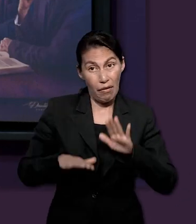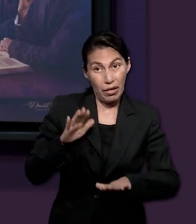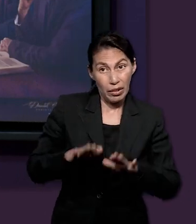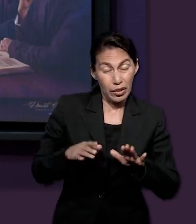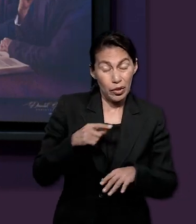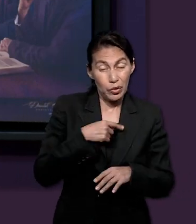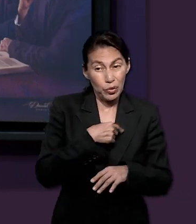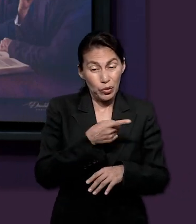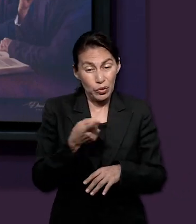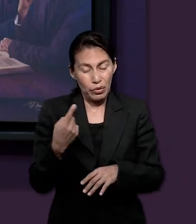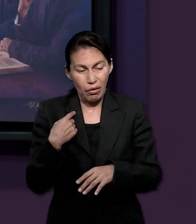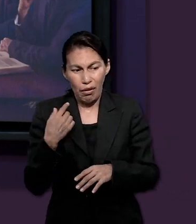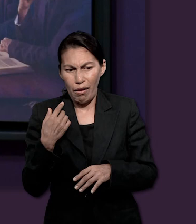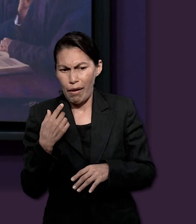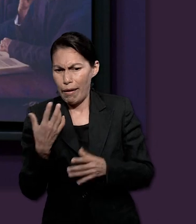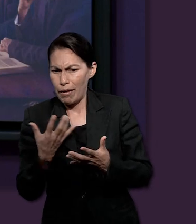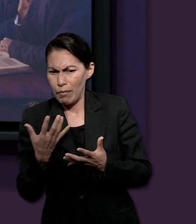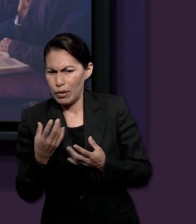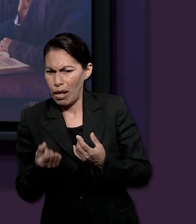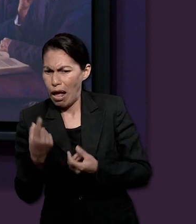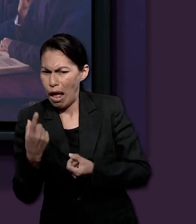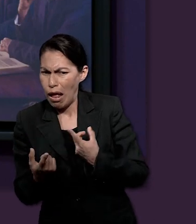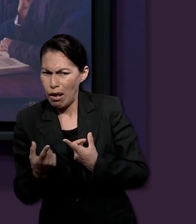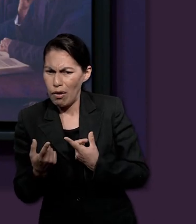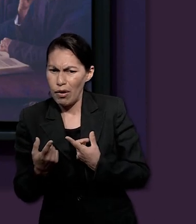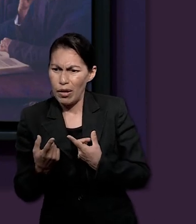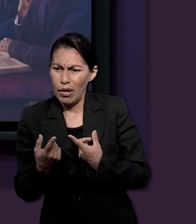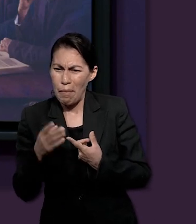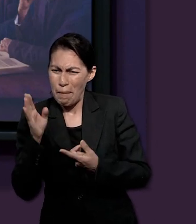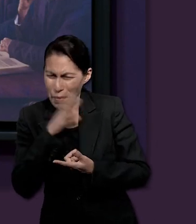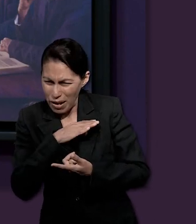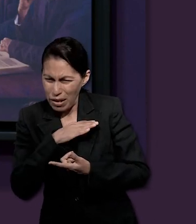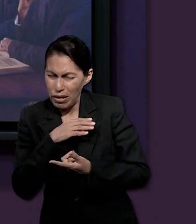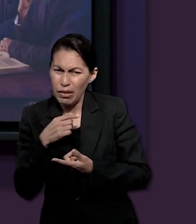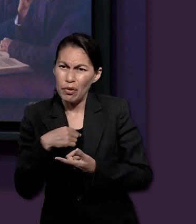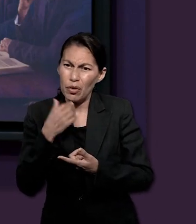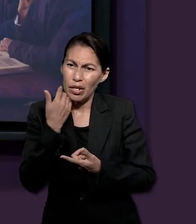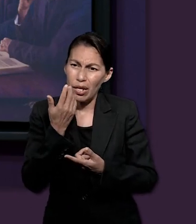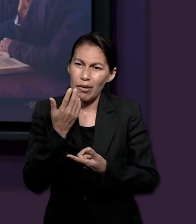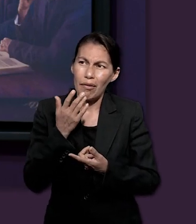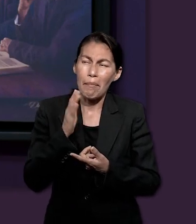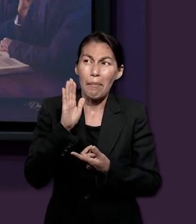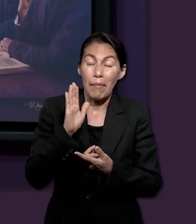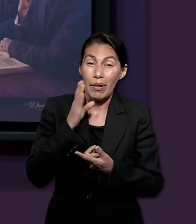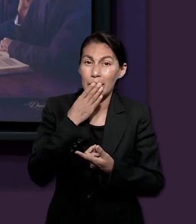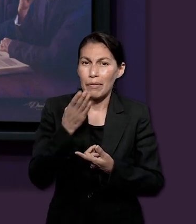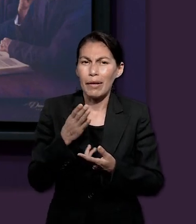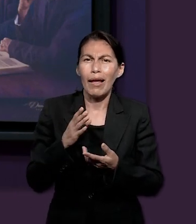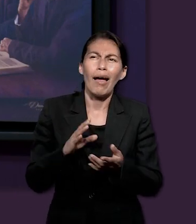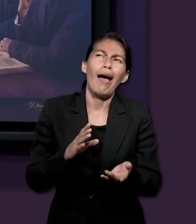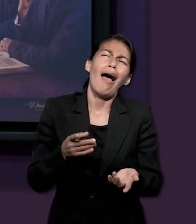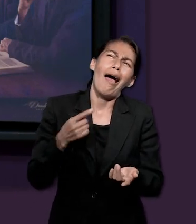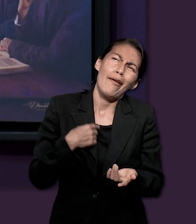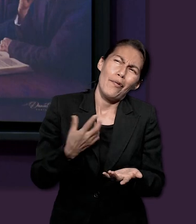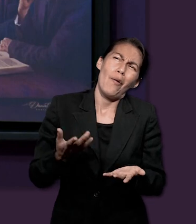y a buscar razones para justificar una conducta que de antemano sabemos que está mal, ¿no?